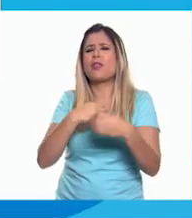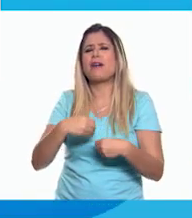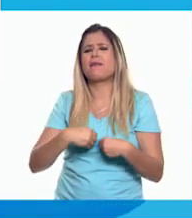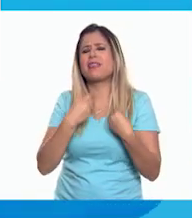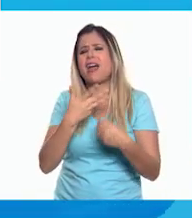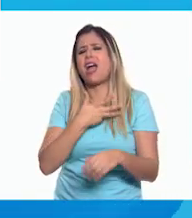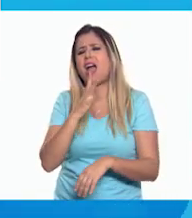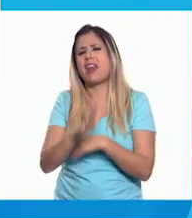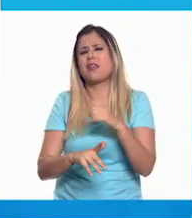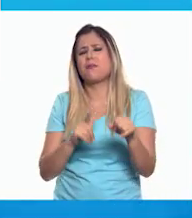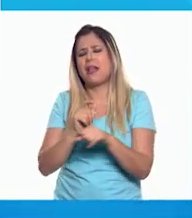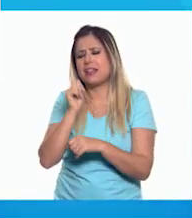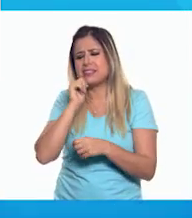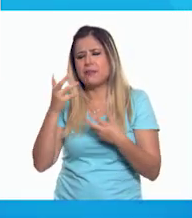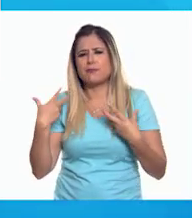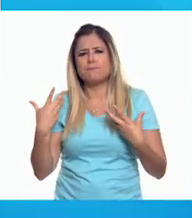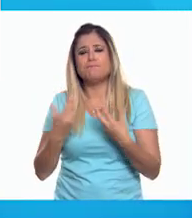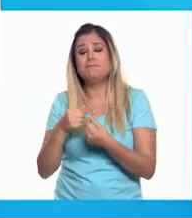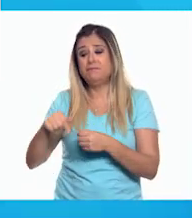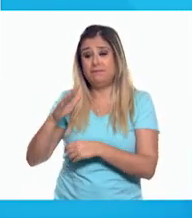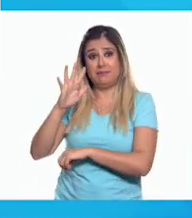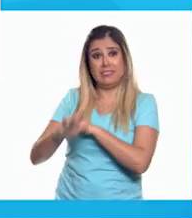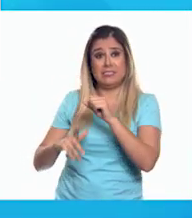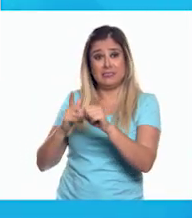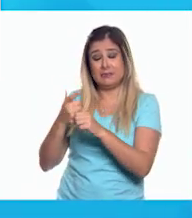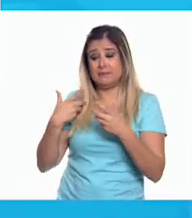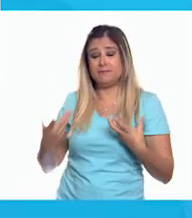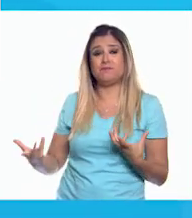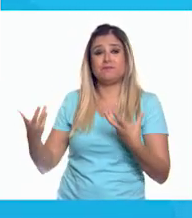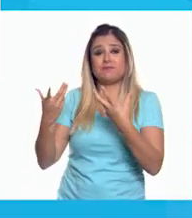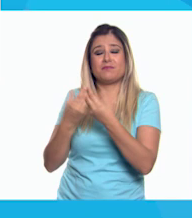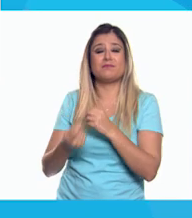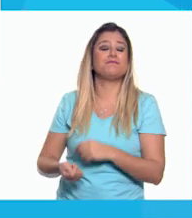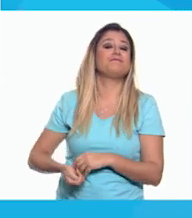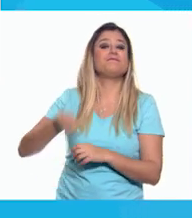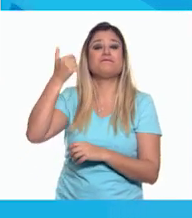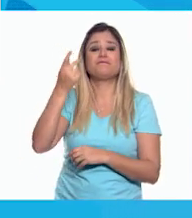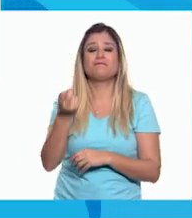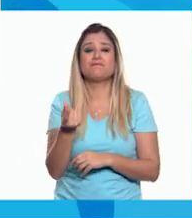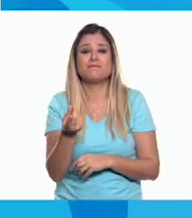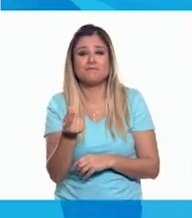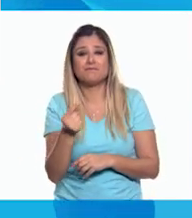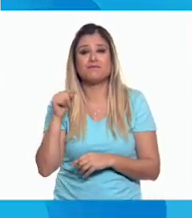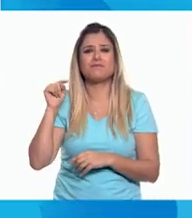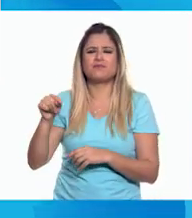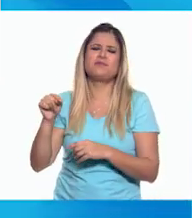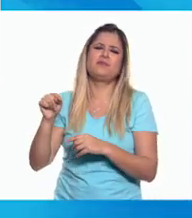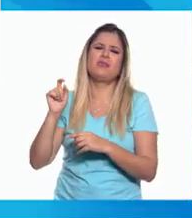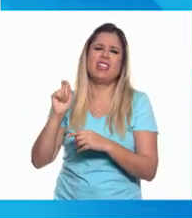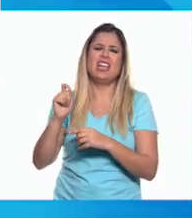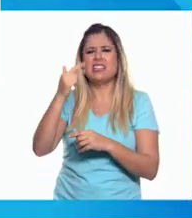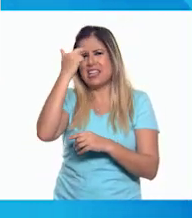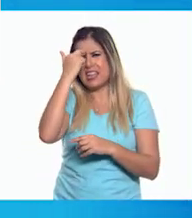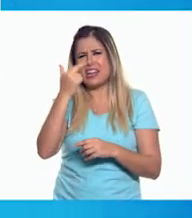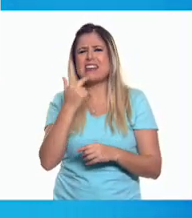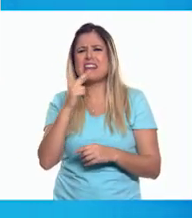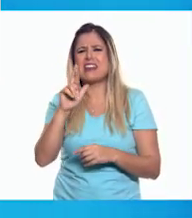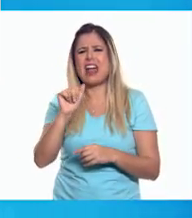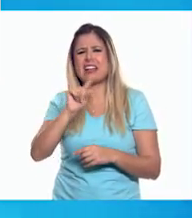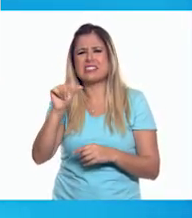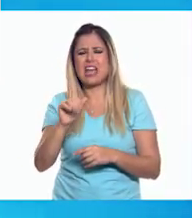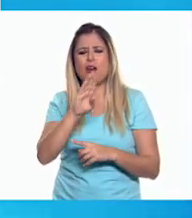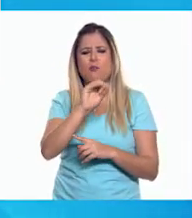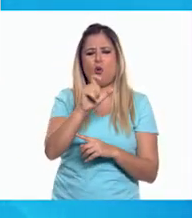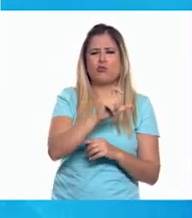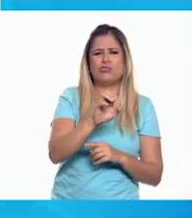Entonces, ahí estoy con uno de mis primeros perros. Él era una cruza de